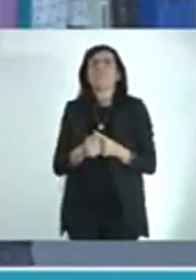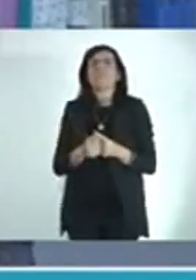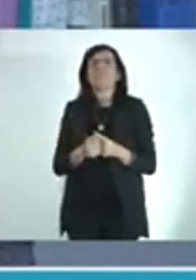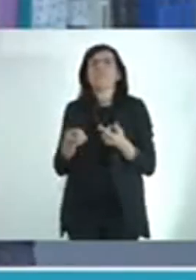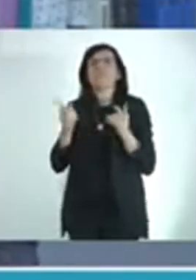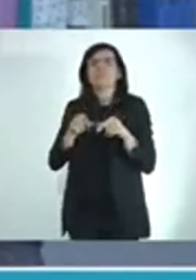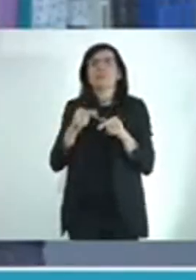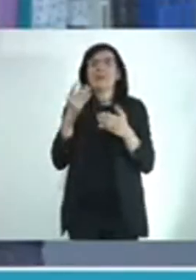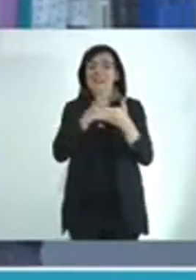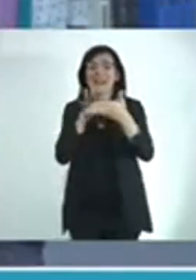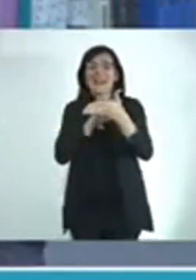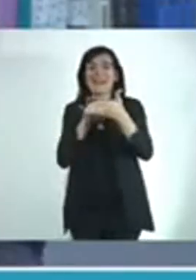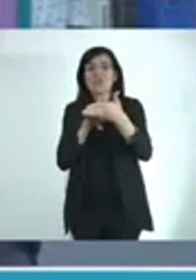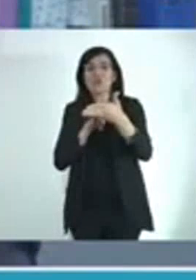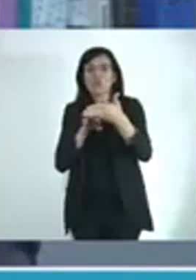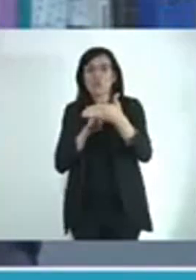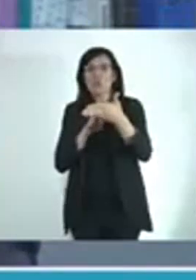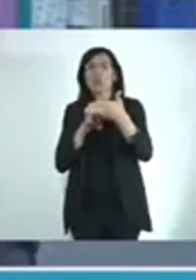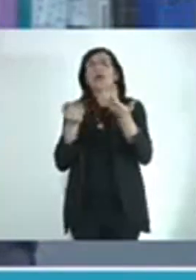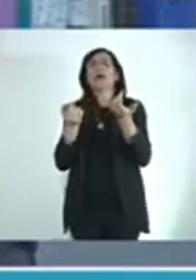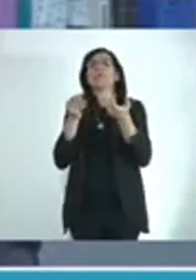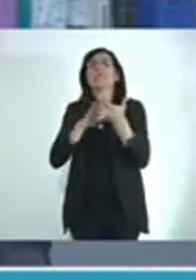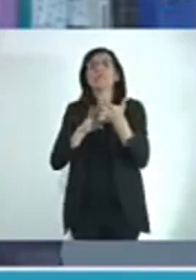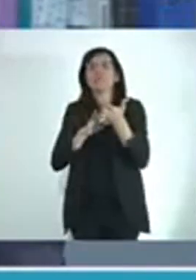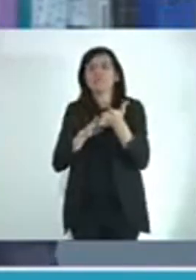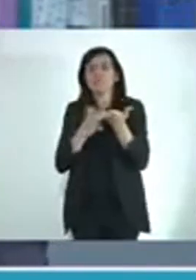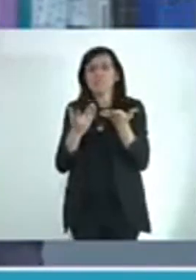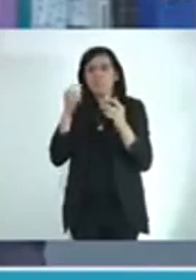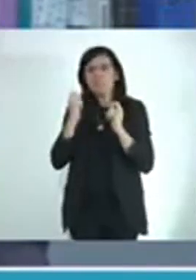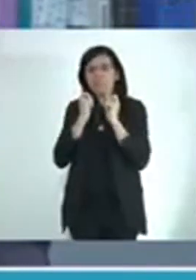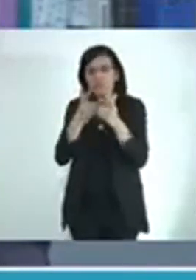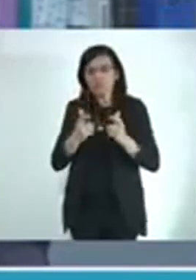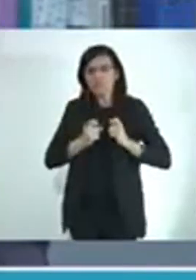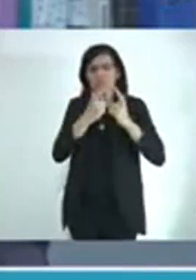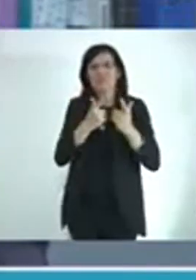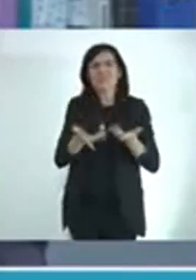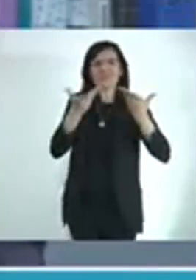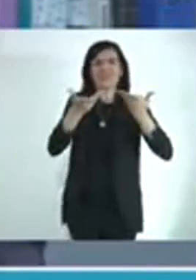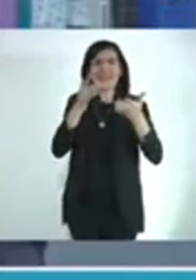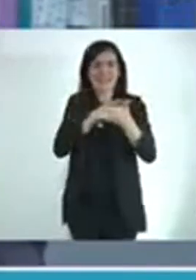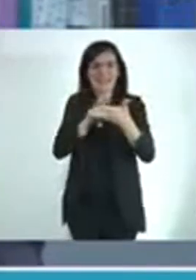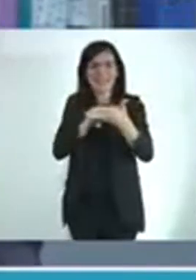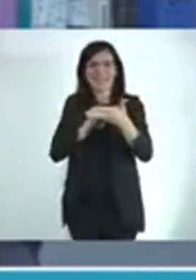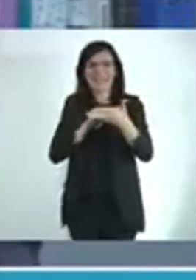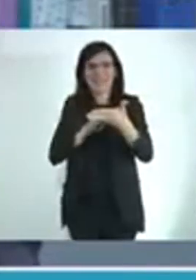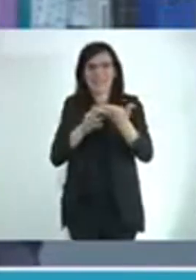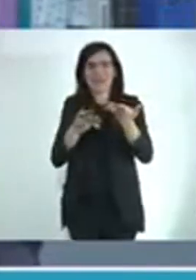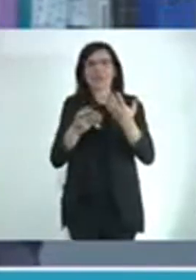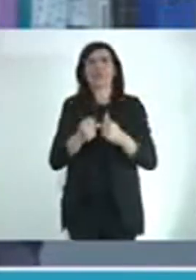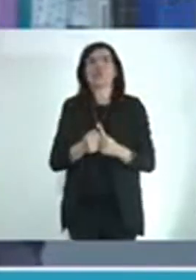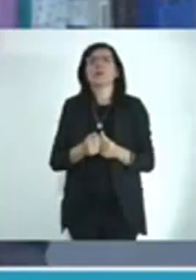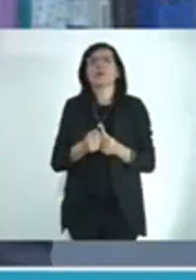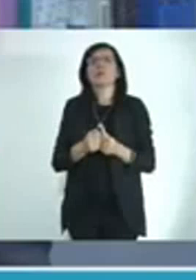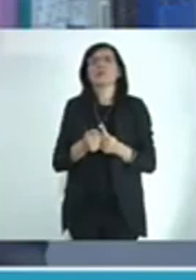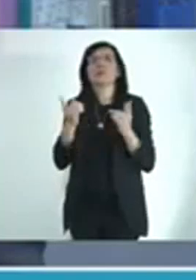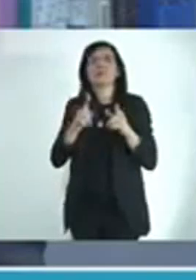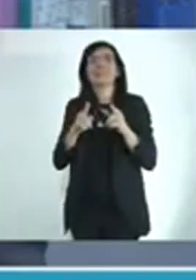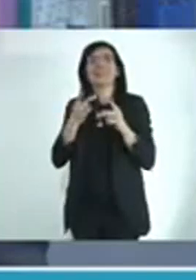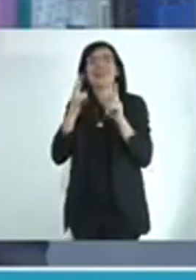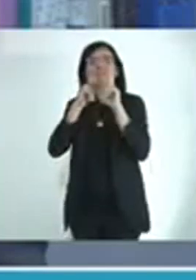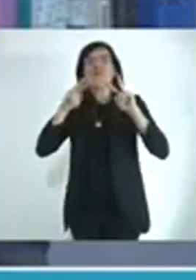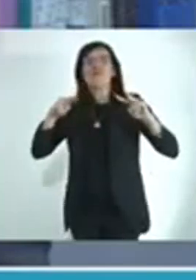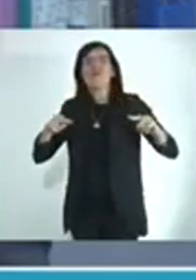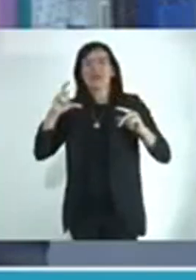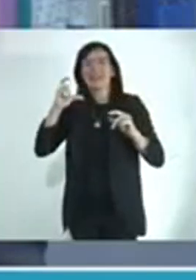que es plan de lecturas también, articulando mucho con plan de lecturas nacional. Lo que es feria de ciencia a través de los